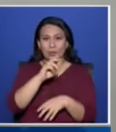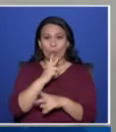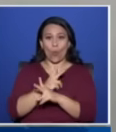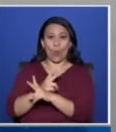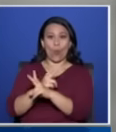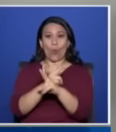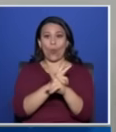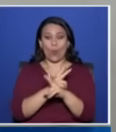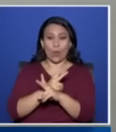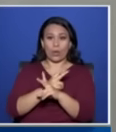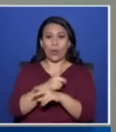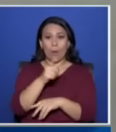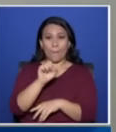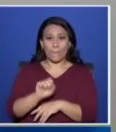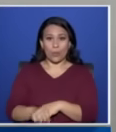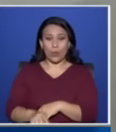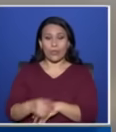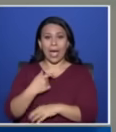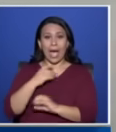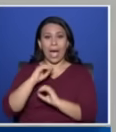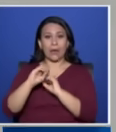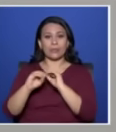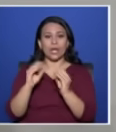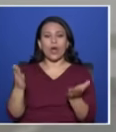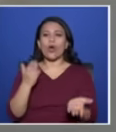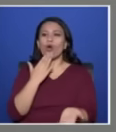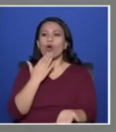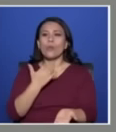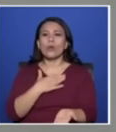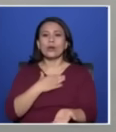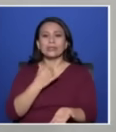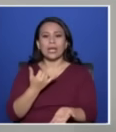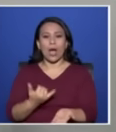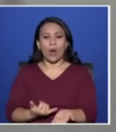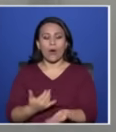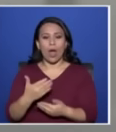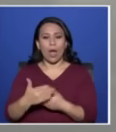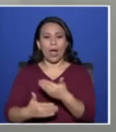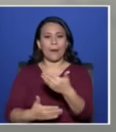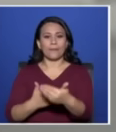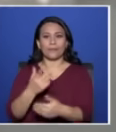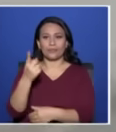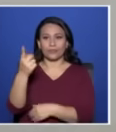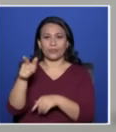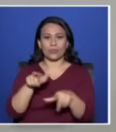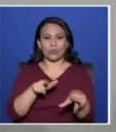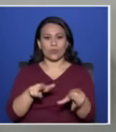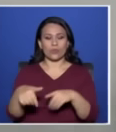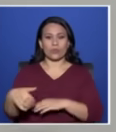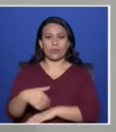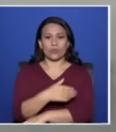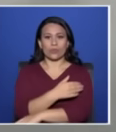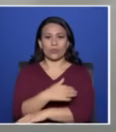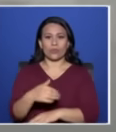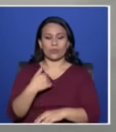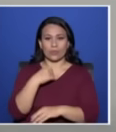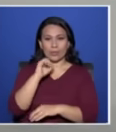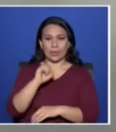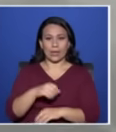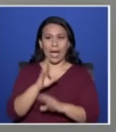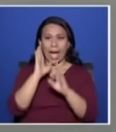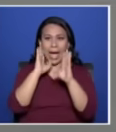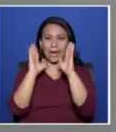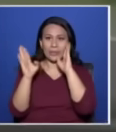precaución y si puede también reportarnos de cómo está avanzando la situación en esa zona de la carretera, vamos a estar